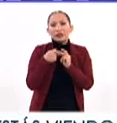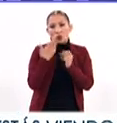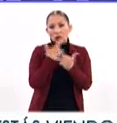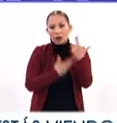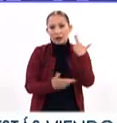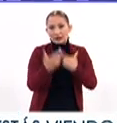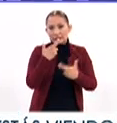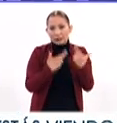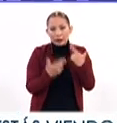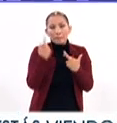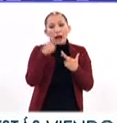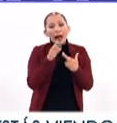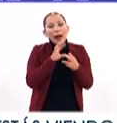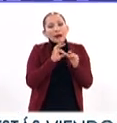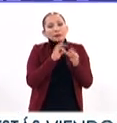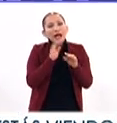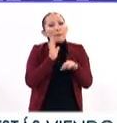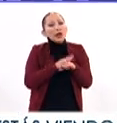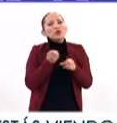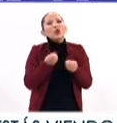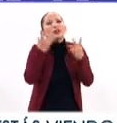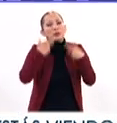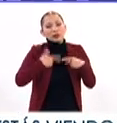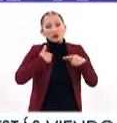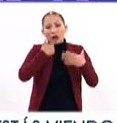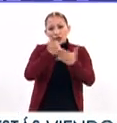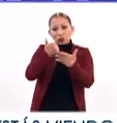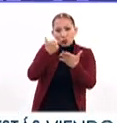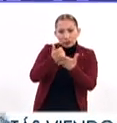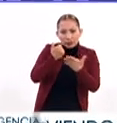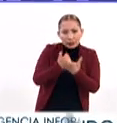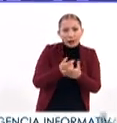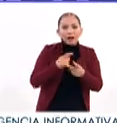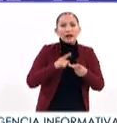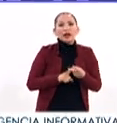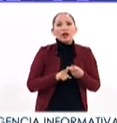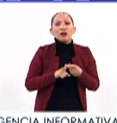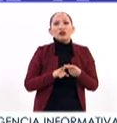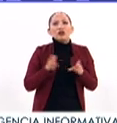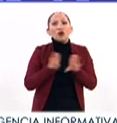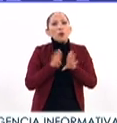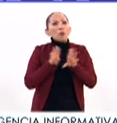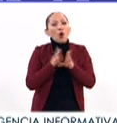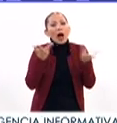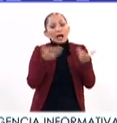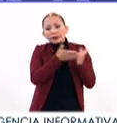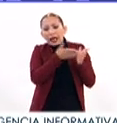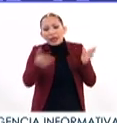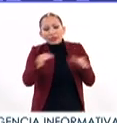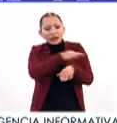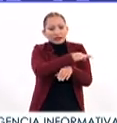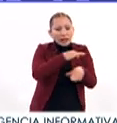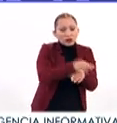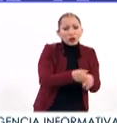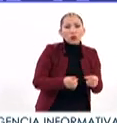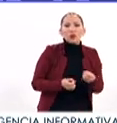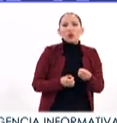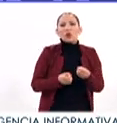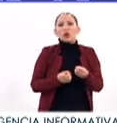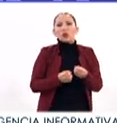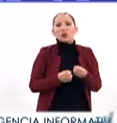cuando regresemos, para que nos cuente cuántas personas están involucradas normalmente, qué implica en términos de diseño,